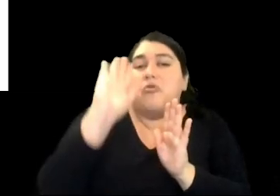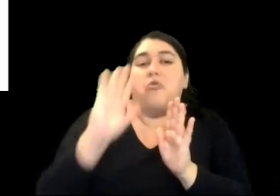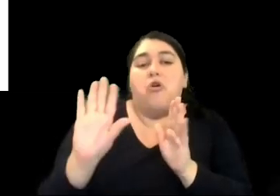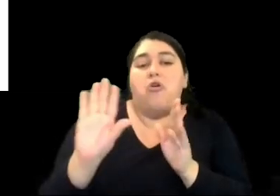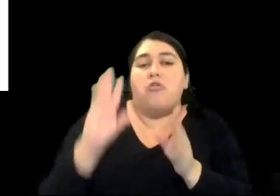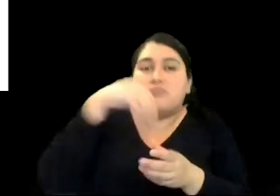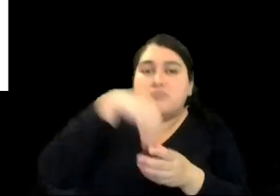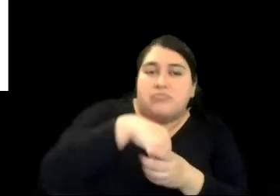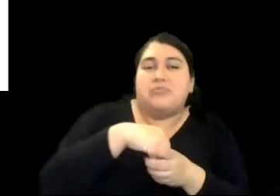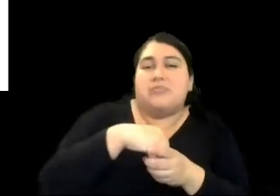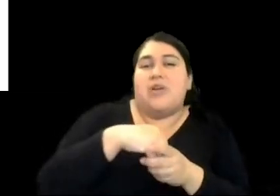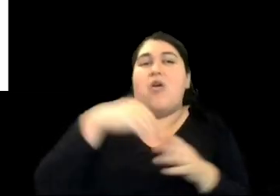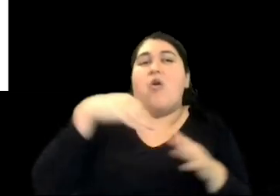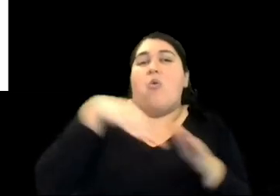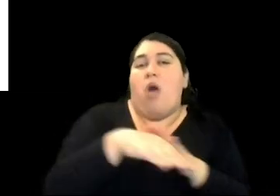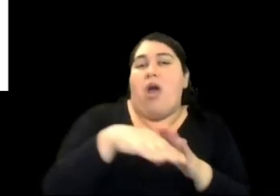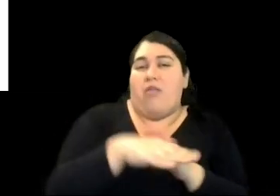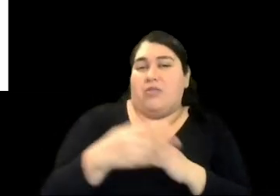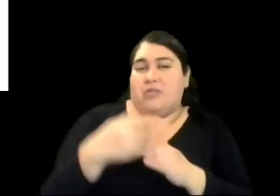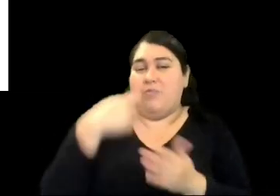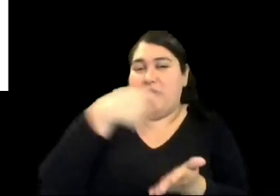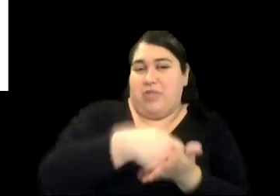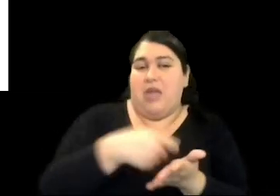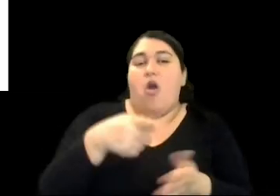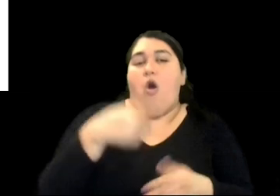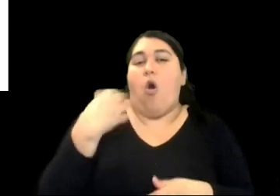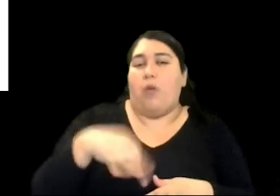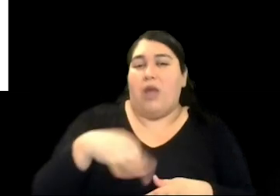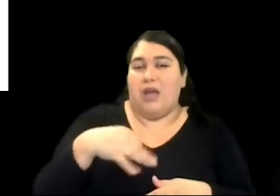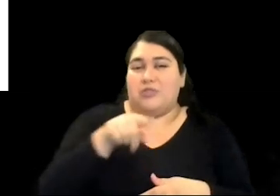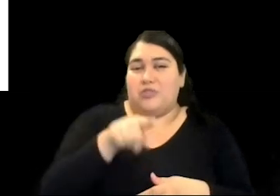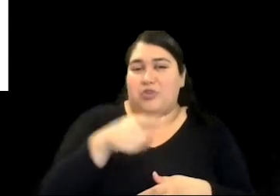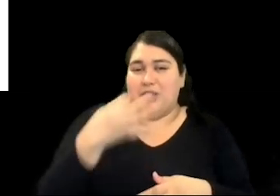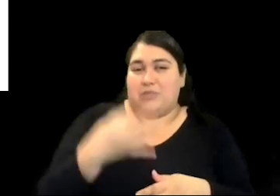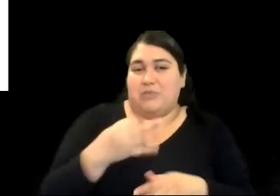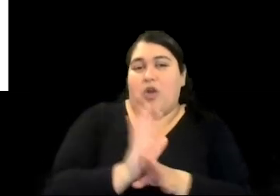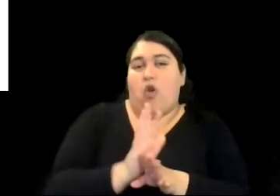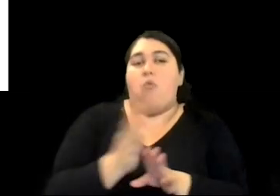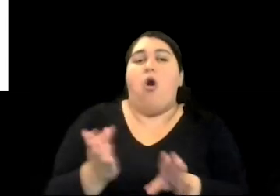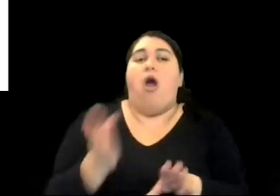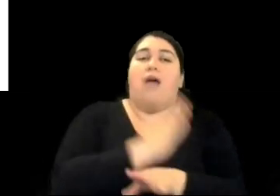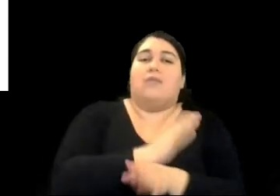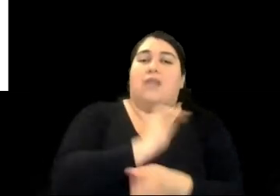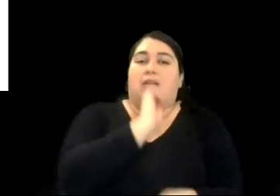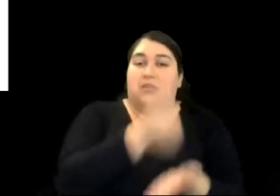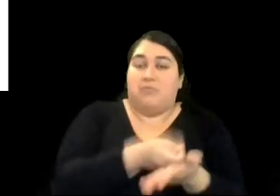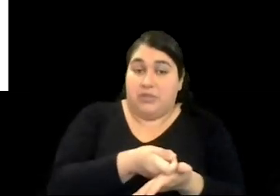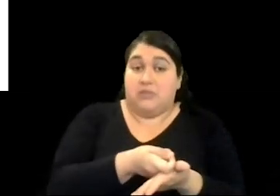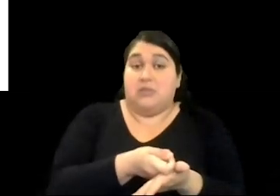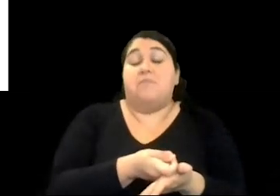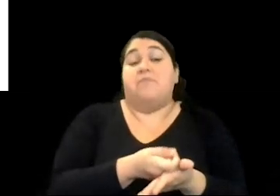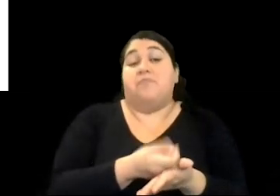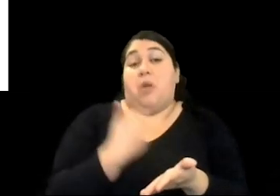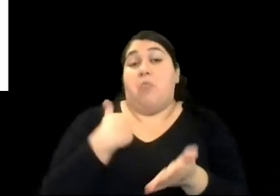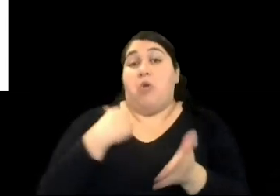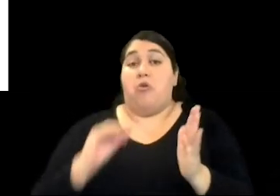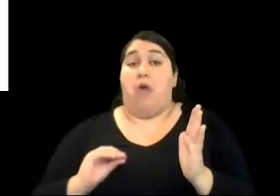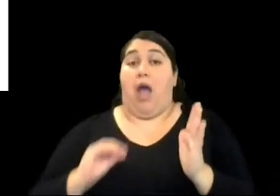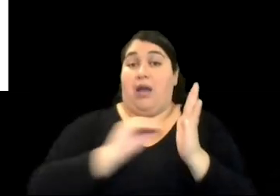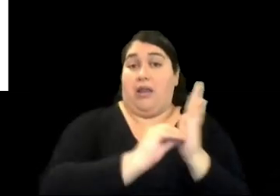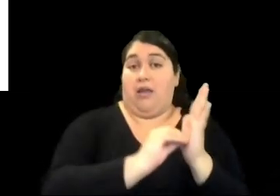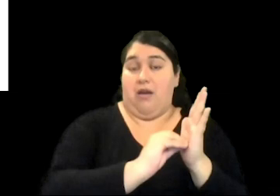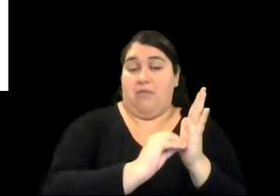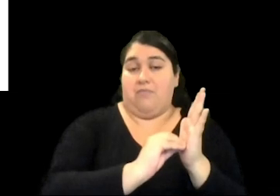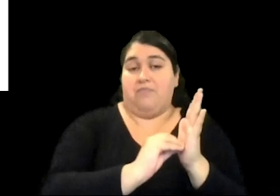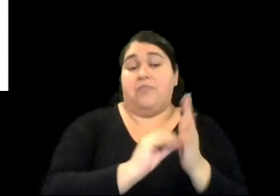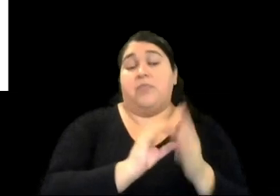cuenta. Estas obligaciones son específicamente los anticipos y los pagos a cuenta que yo puedo incorporar al régimen, y son